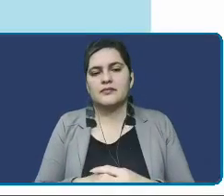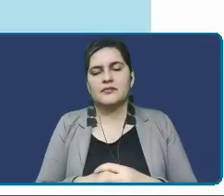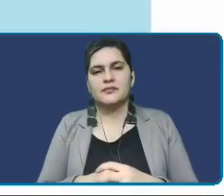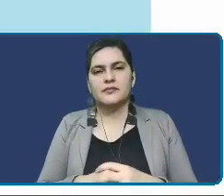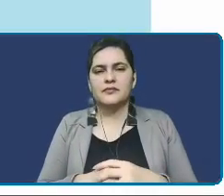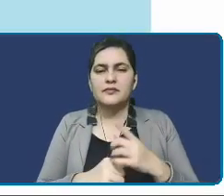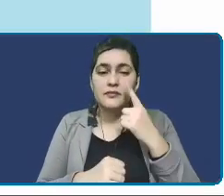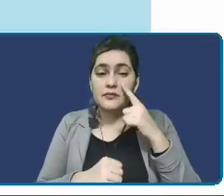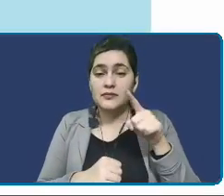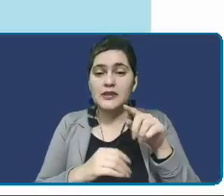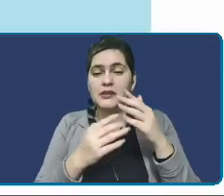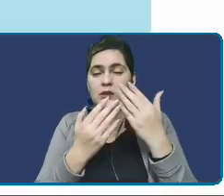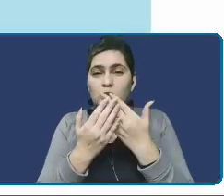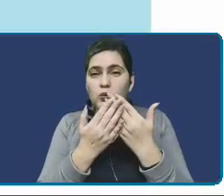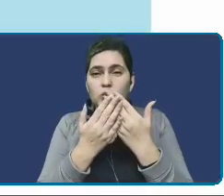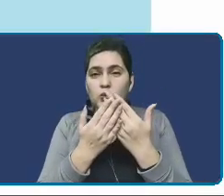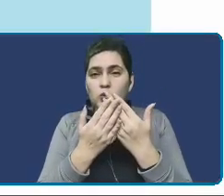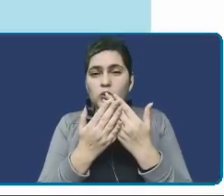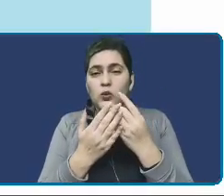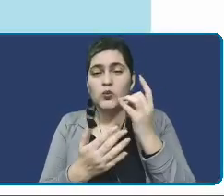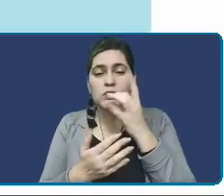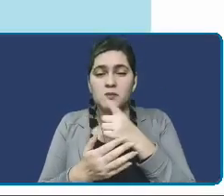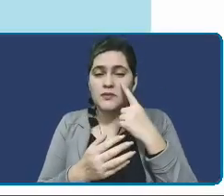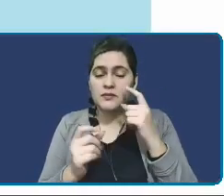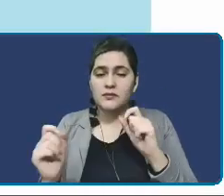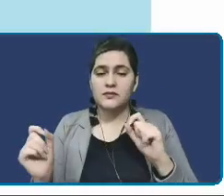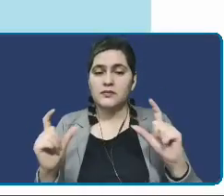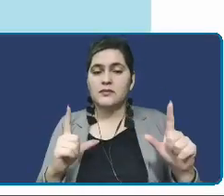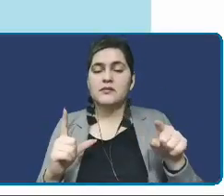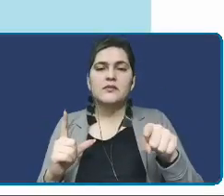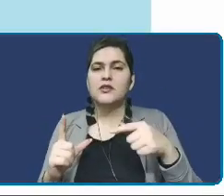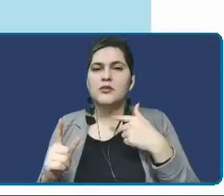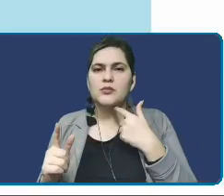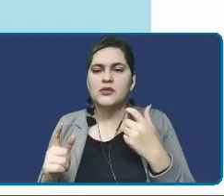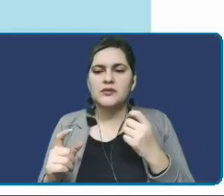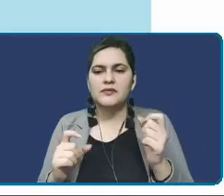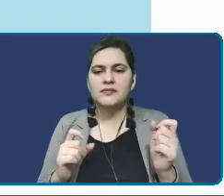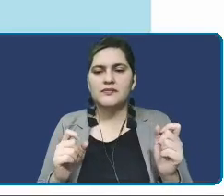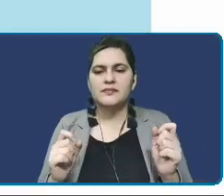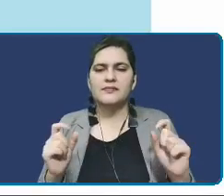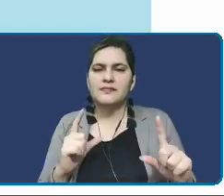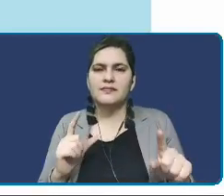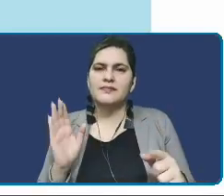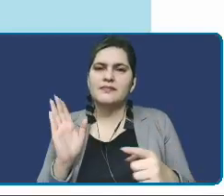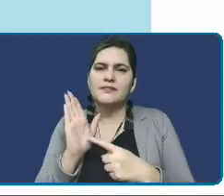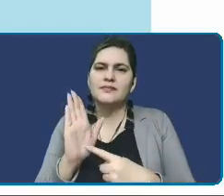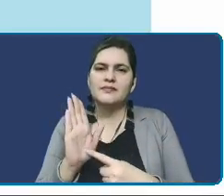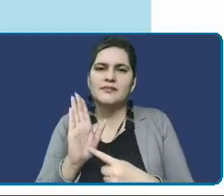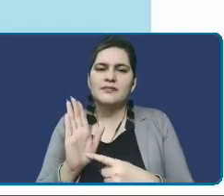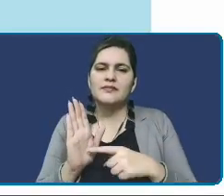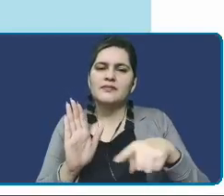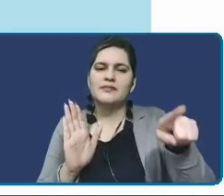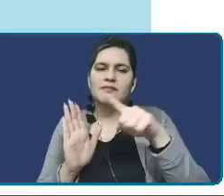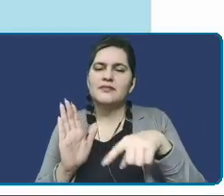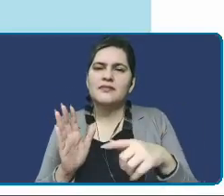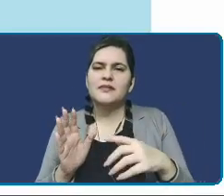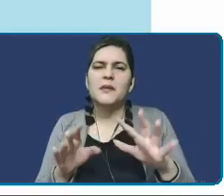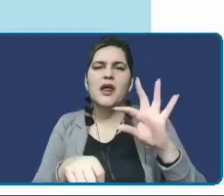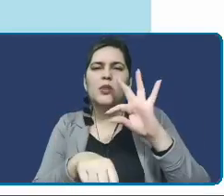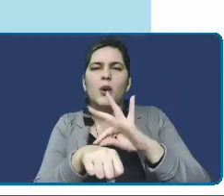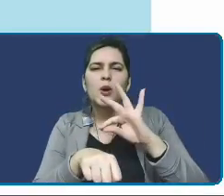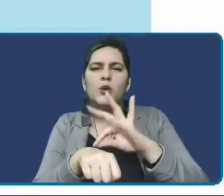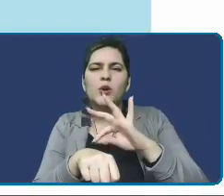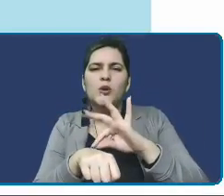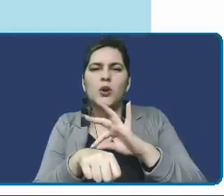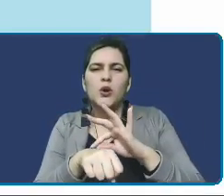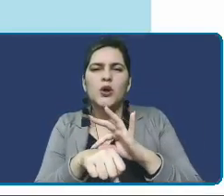último que se los puse en el fondo para mostrarles un poco por qué los médicos versus la información